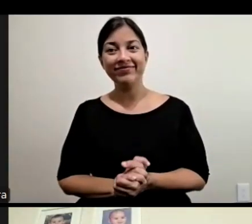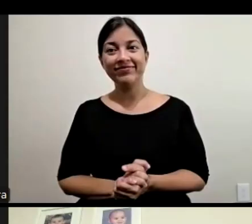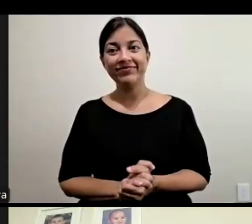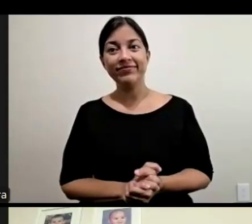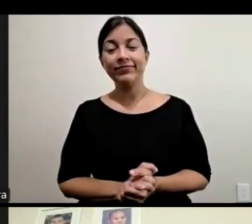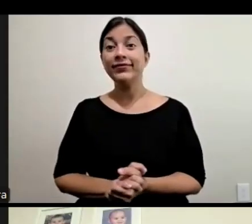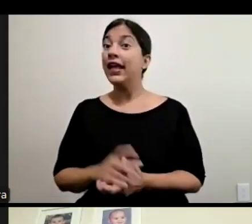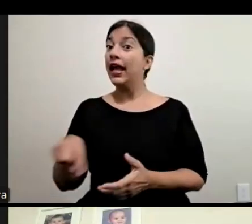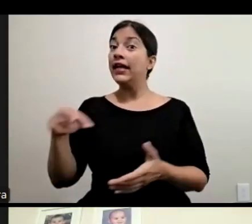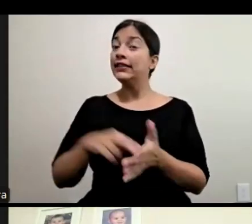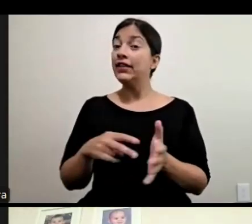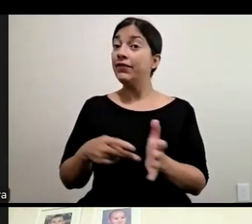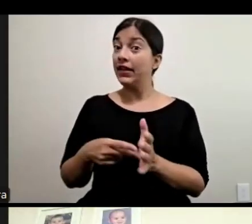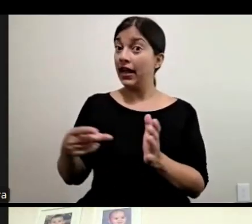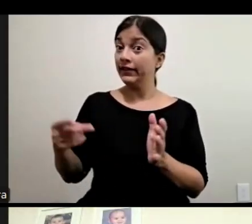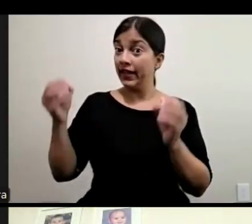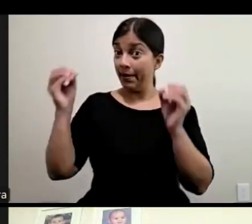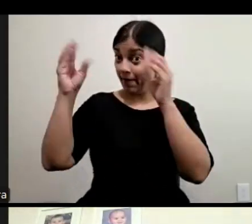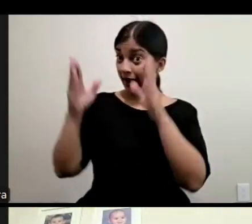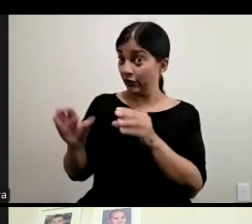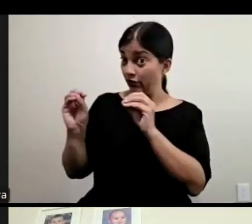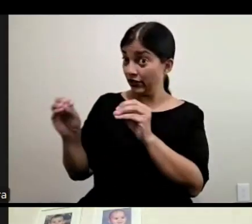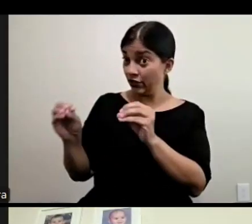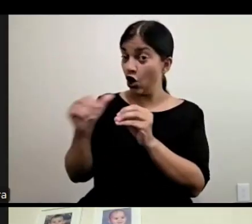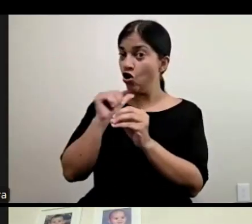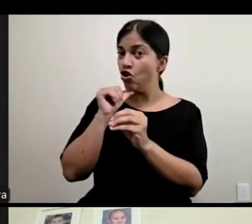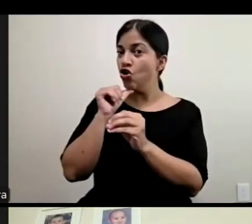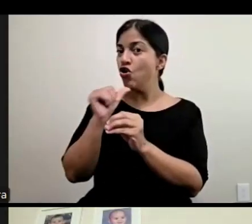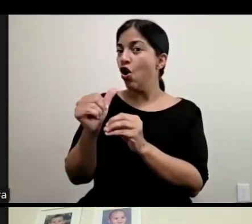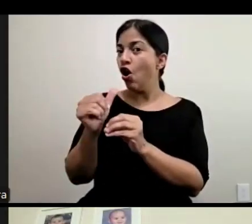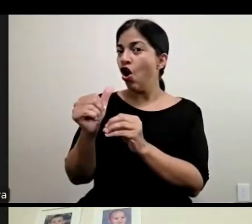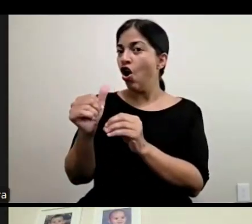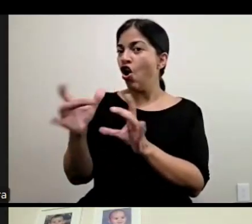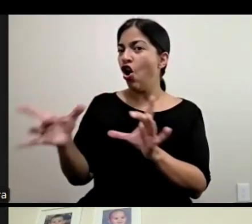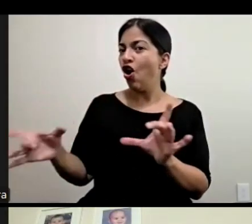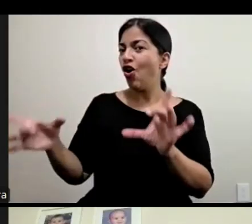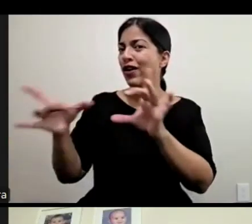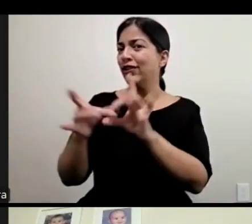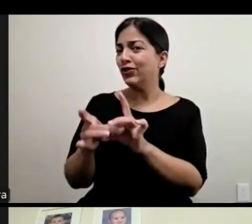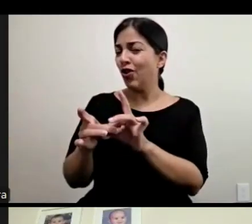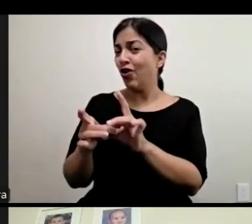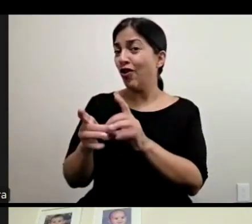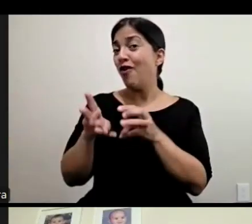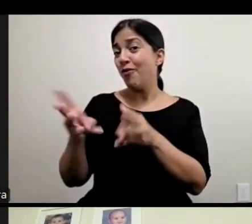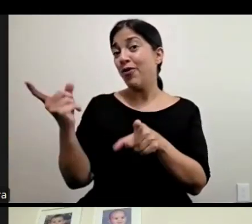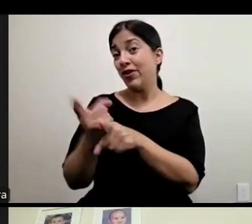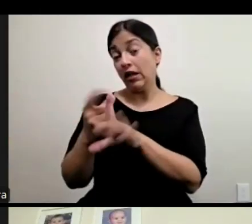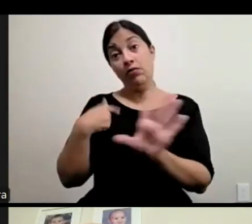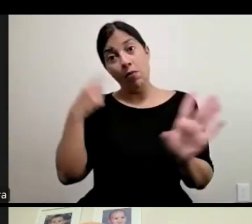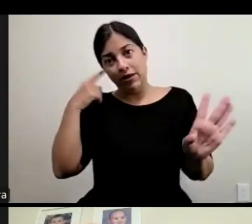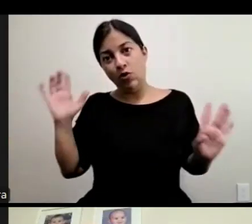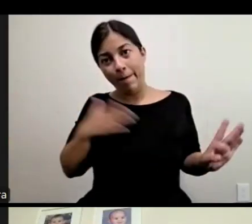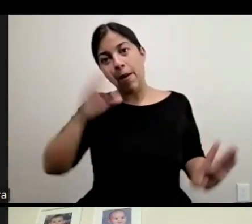el maestro o maestra que te lo enseñó no lo ligó, o sea, no lo unió como debió haber sido. Digo yo, ¿verdad? Digo